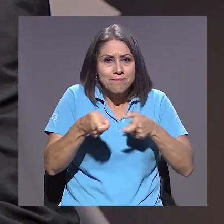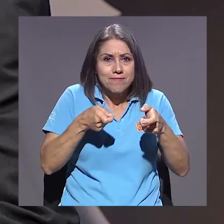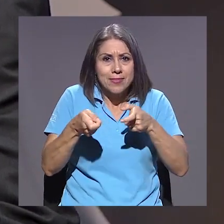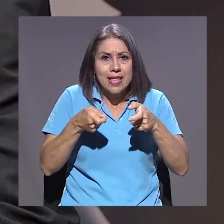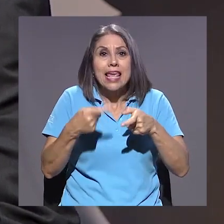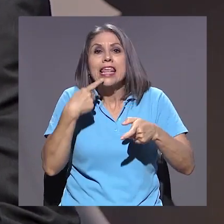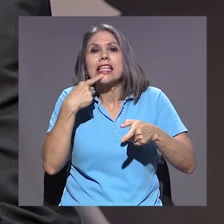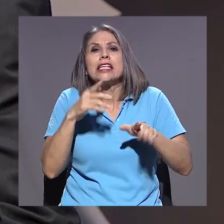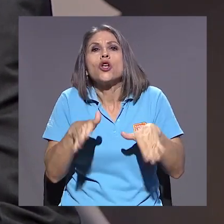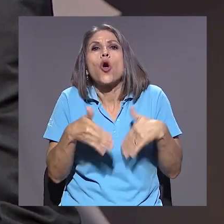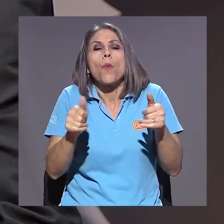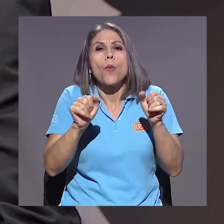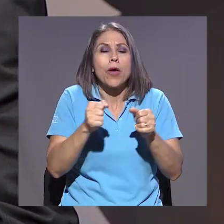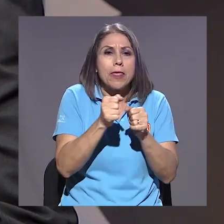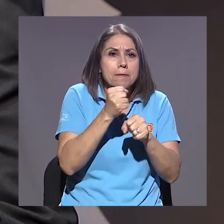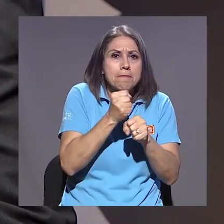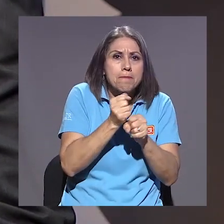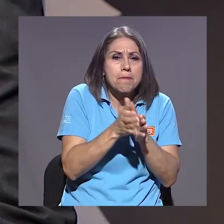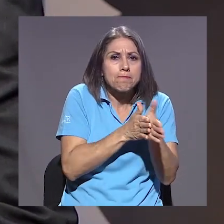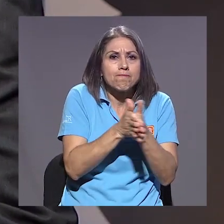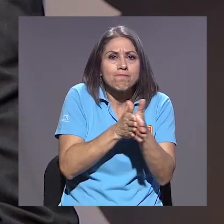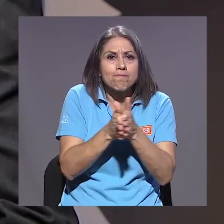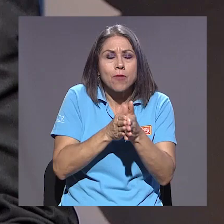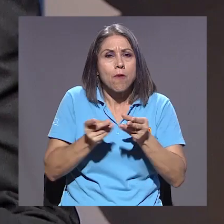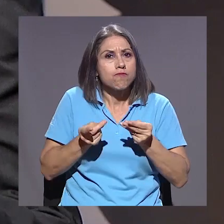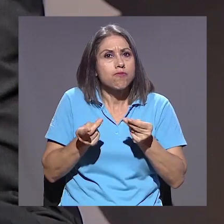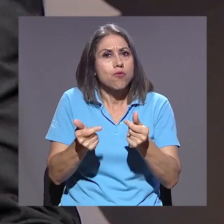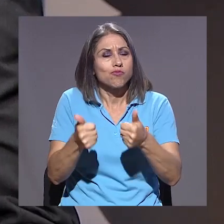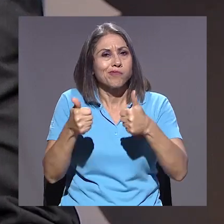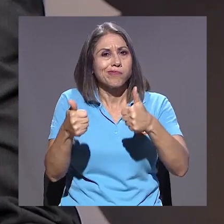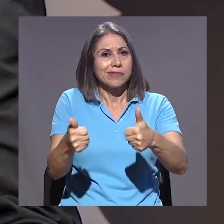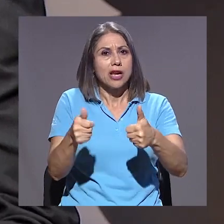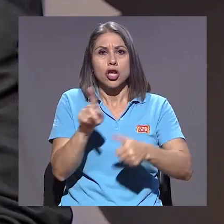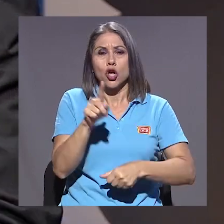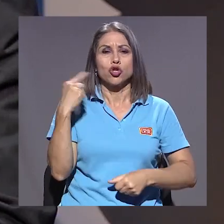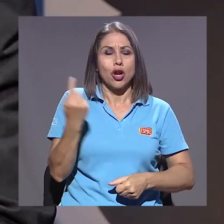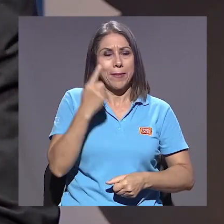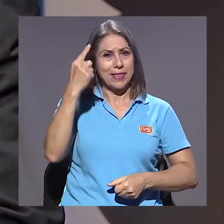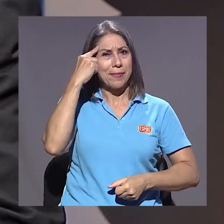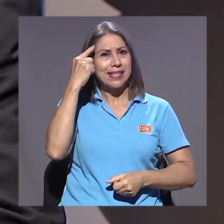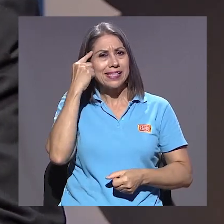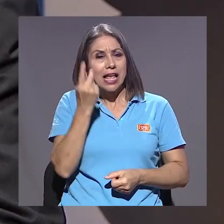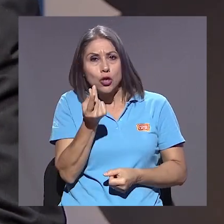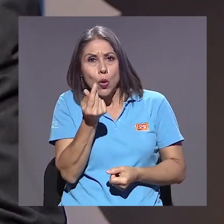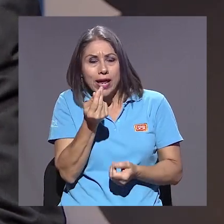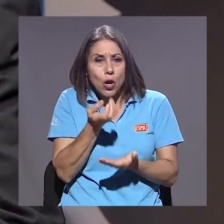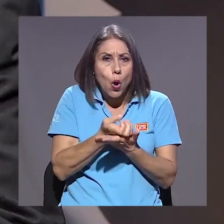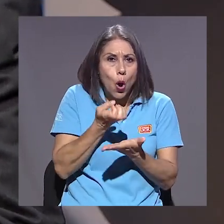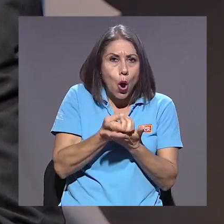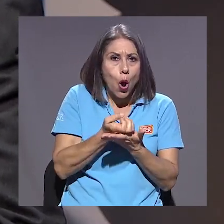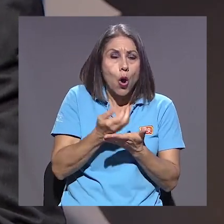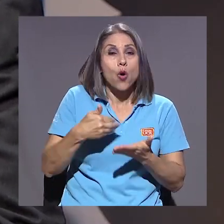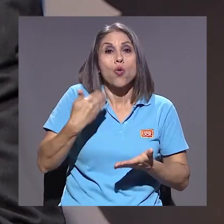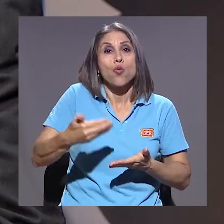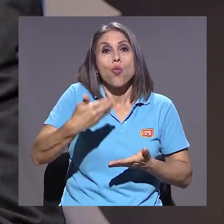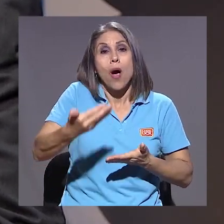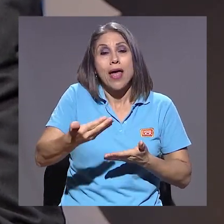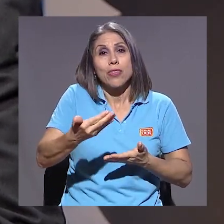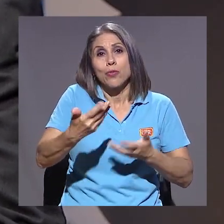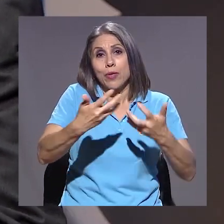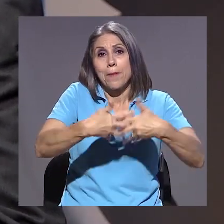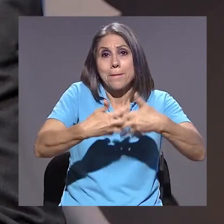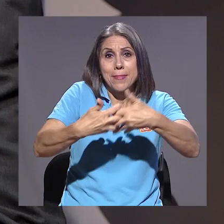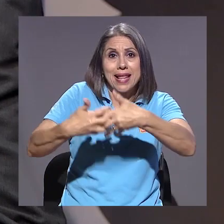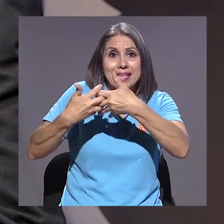la eficiencia y la eficacia, y que no solamente pasemos de costos financieros, que es lo que le vemos a una solicitud tarifaria, a una